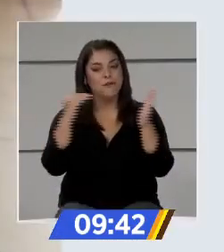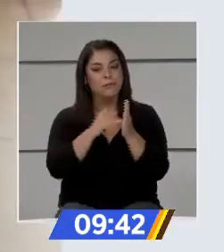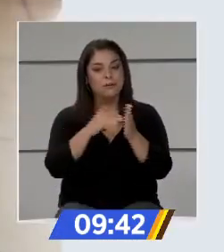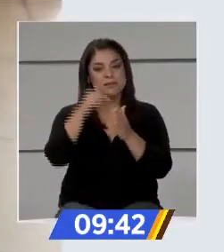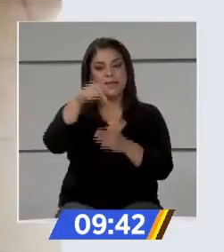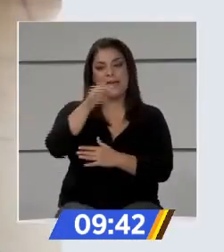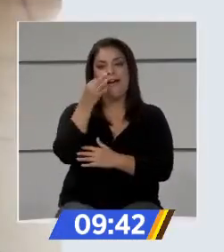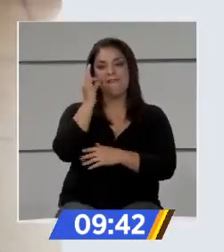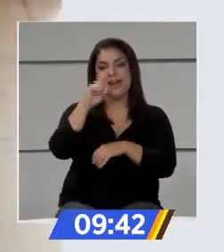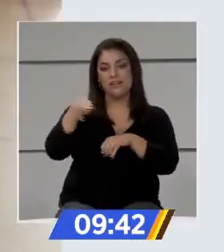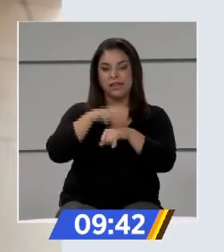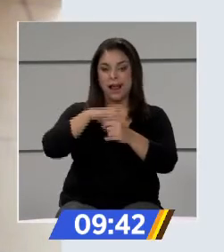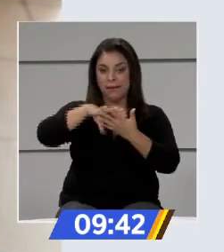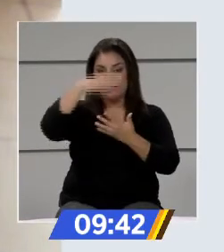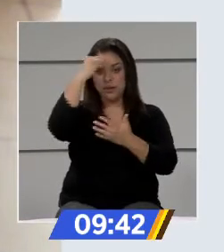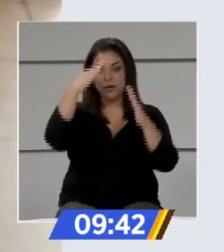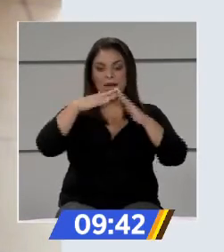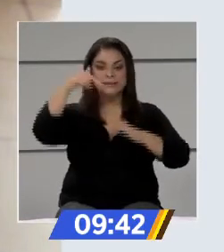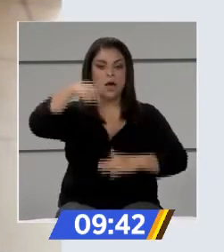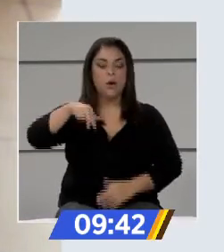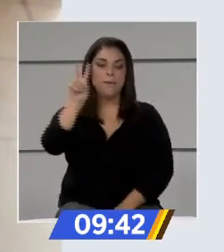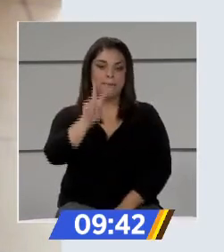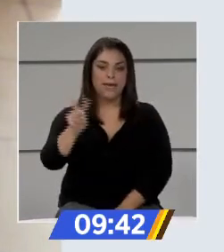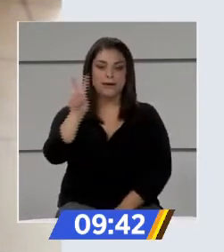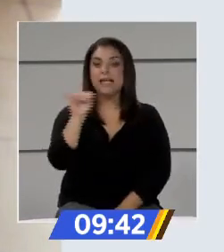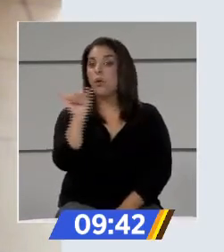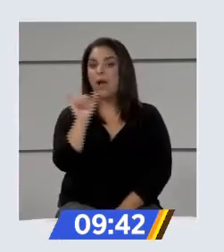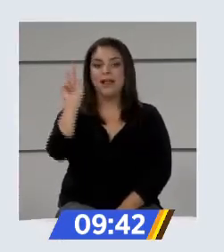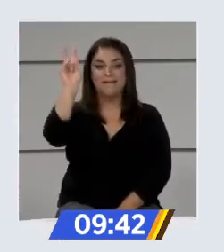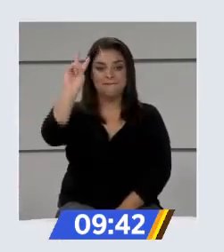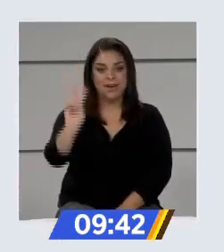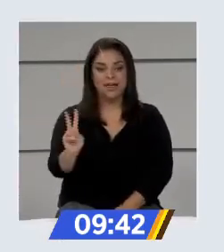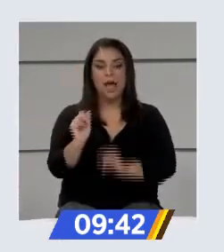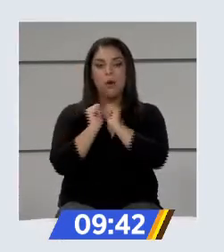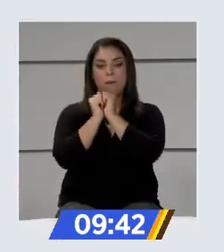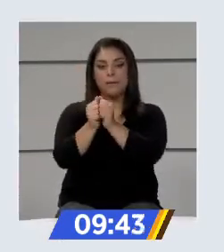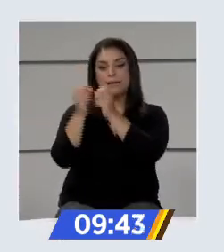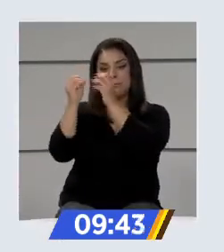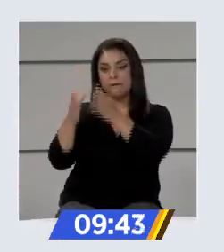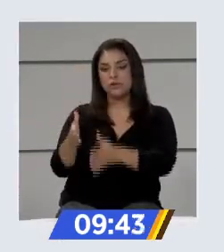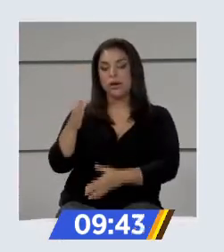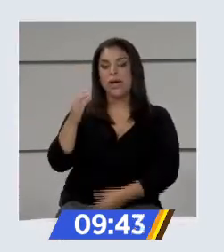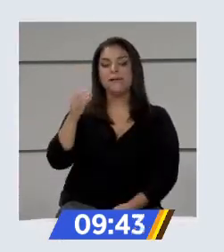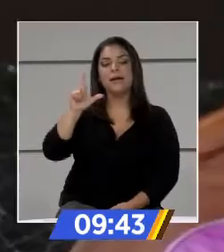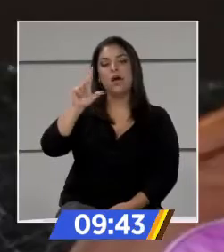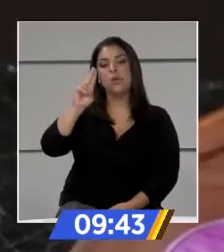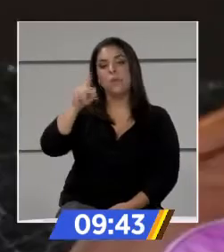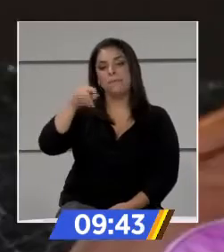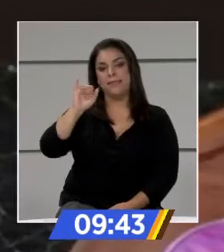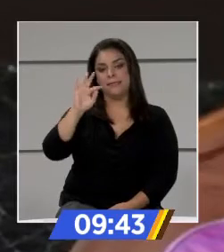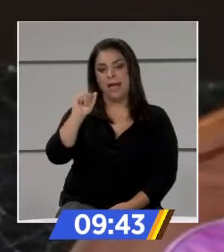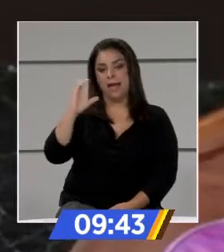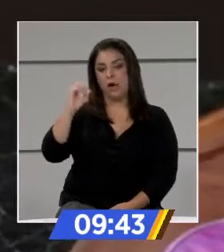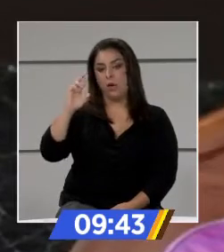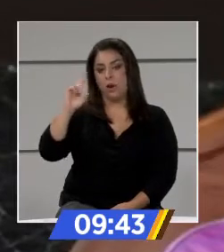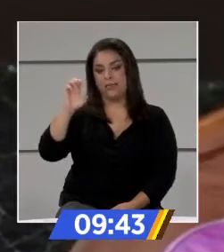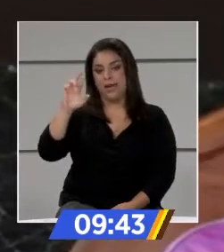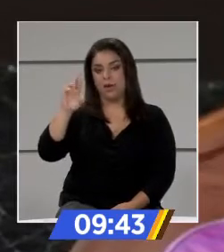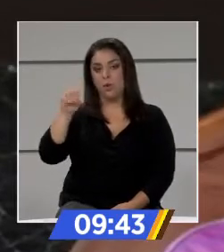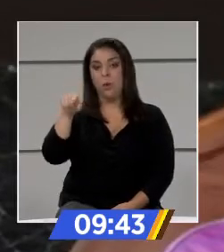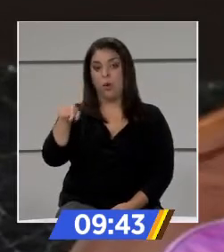Café Nacional Aprendiendo en Casa. Hoy viernes, como todos los viernes, nos acompaña la niña Lupita Cordero. Y hoy nos está enseñando a hacer